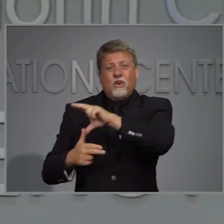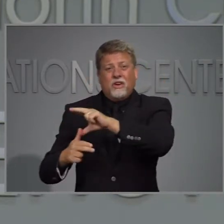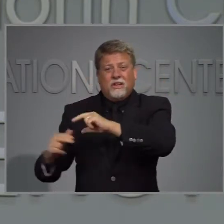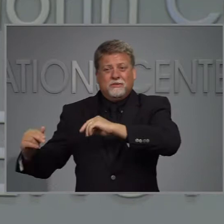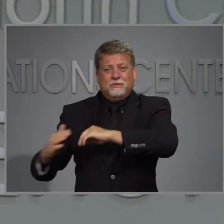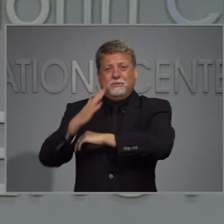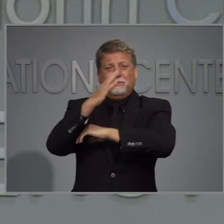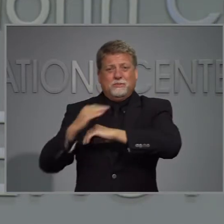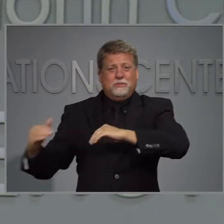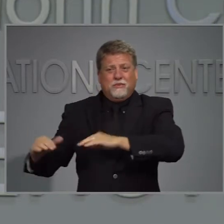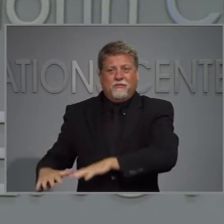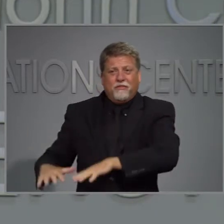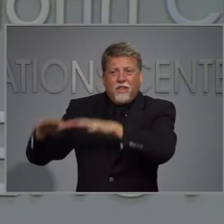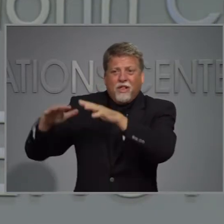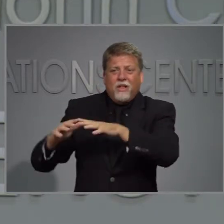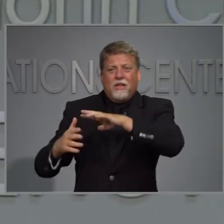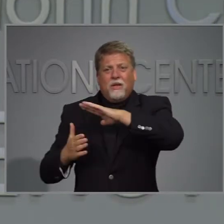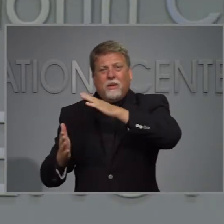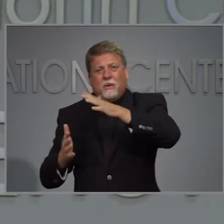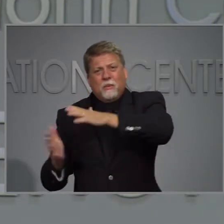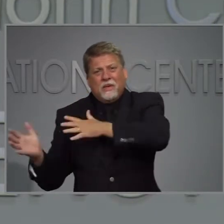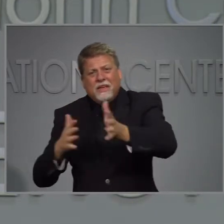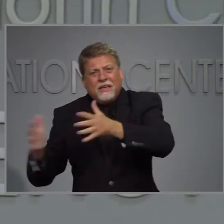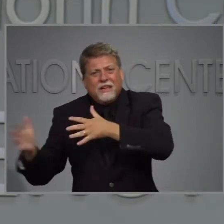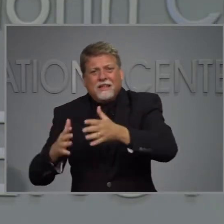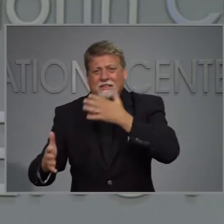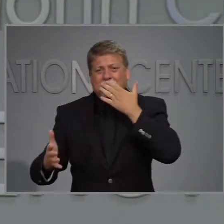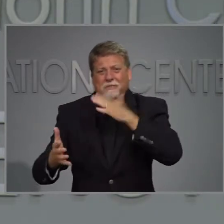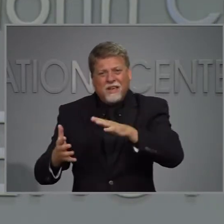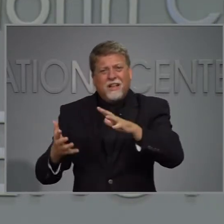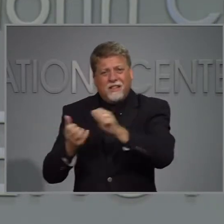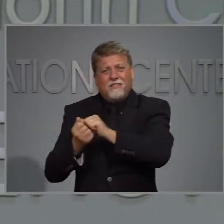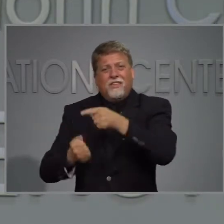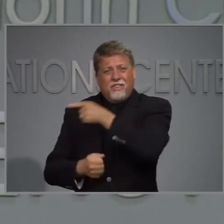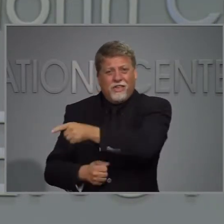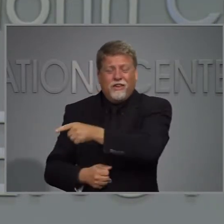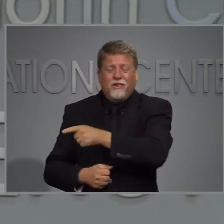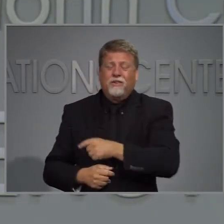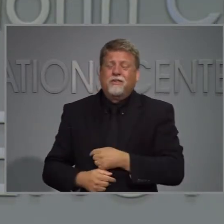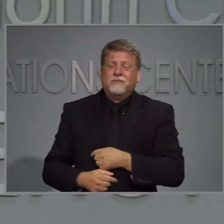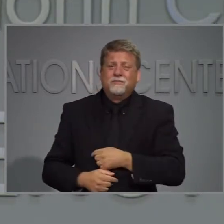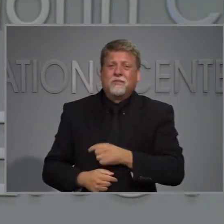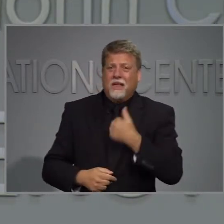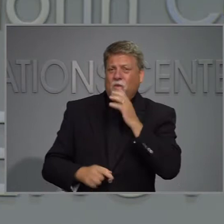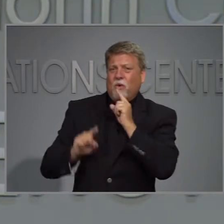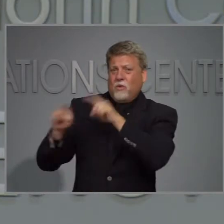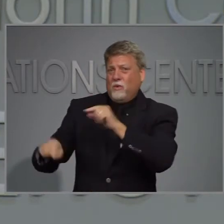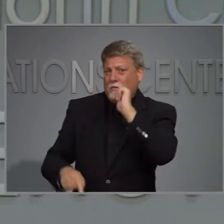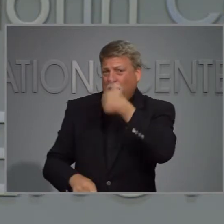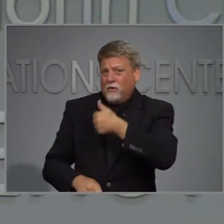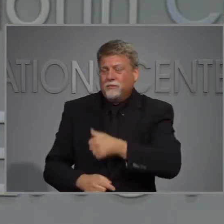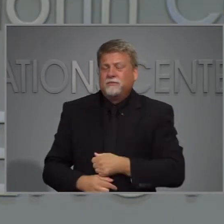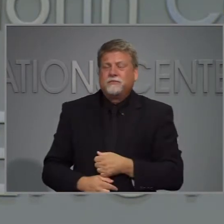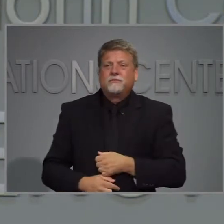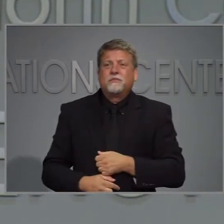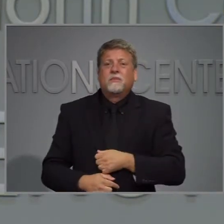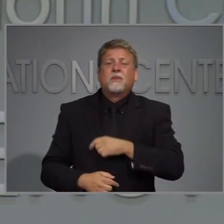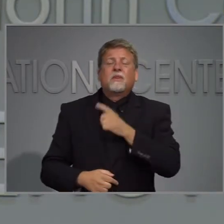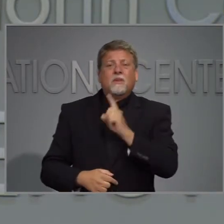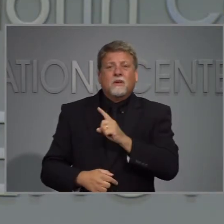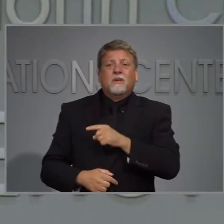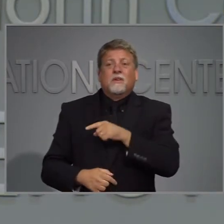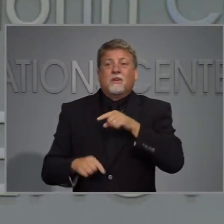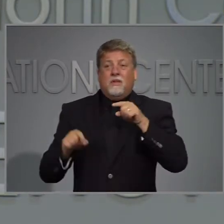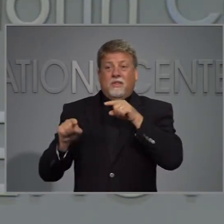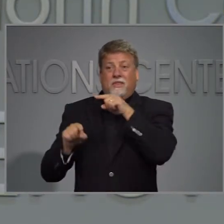huracán sobre una pandemia es cruel, pero nuestros administradores de emergencias y personal de primeros auxilios estuvieron